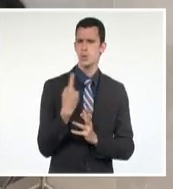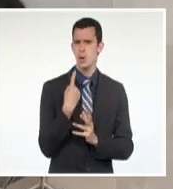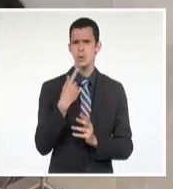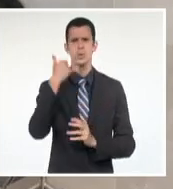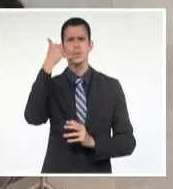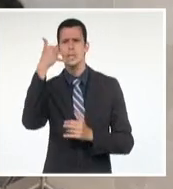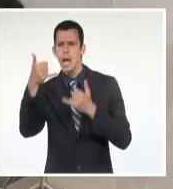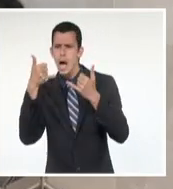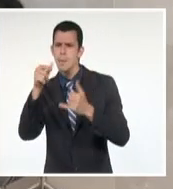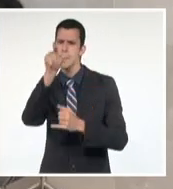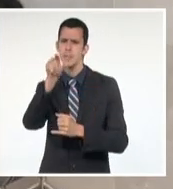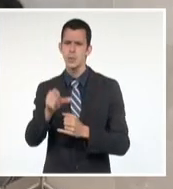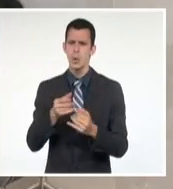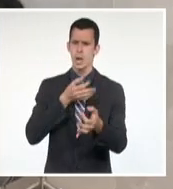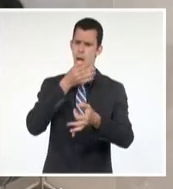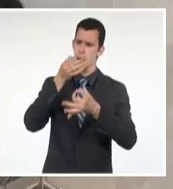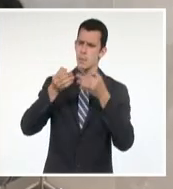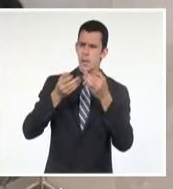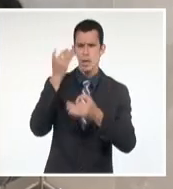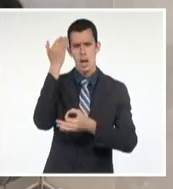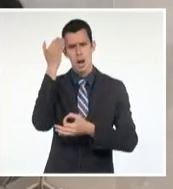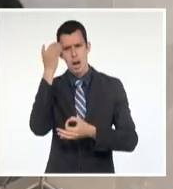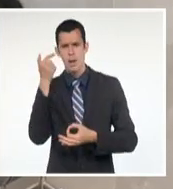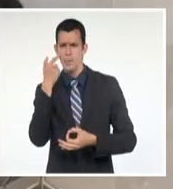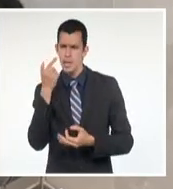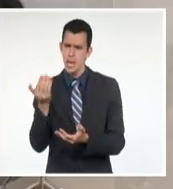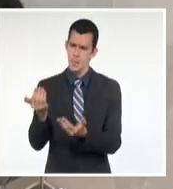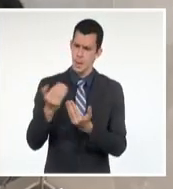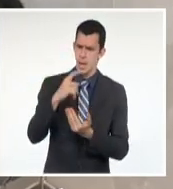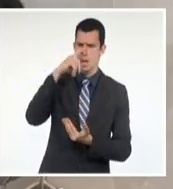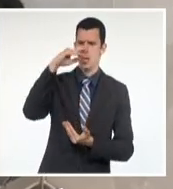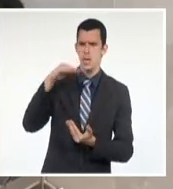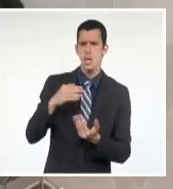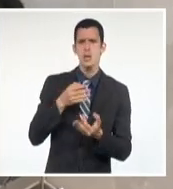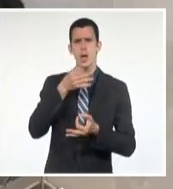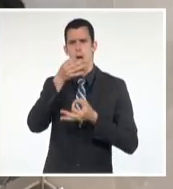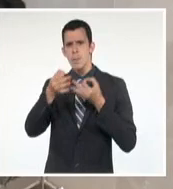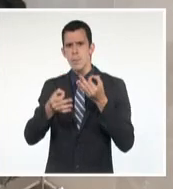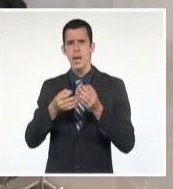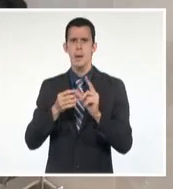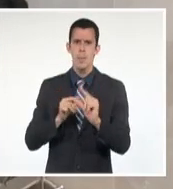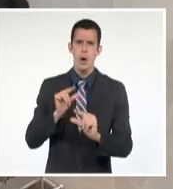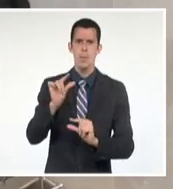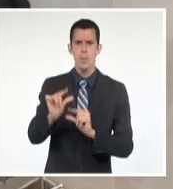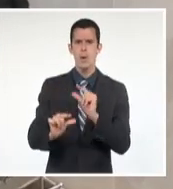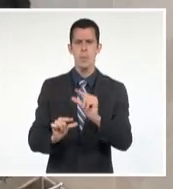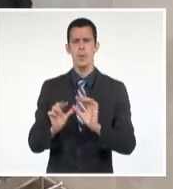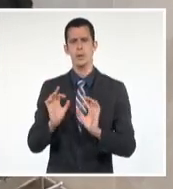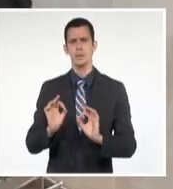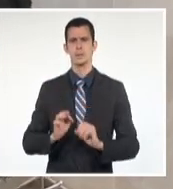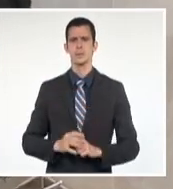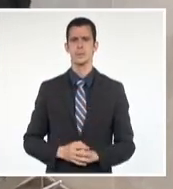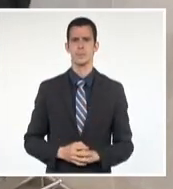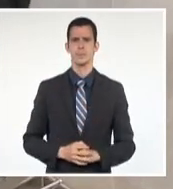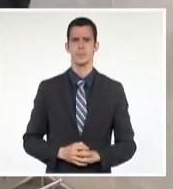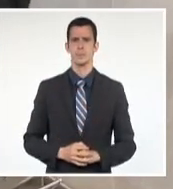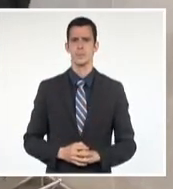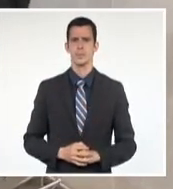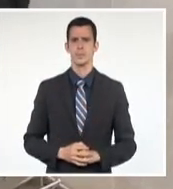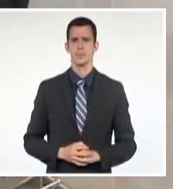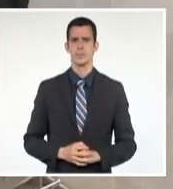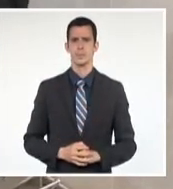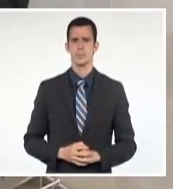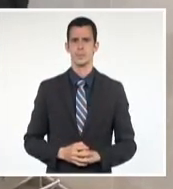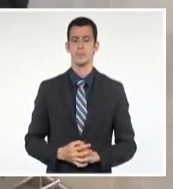teléfono. Y además después por otras entrevistas que hemos tenido antes de llegar al reclutamiento donde participan los